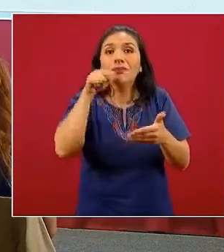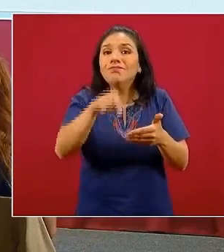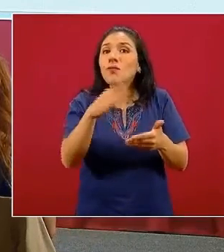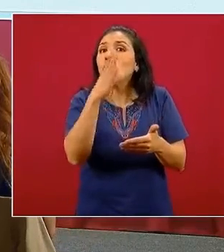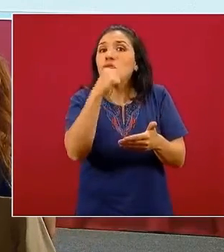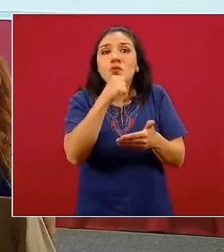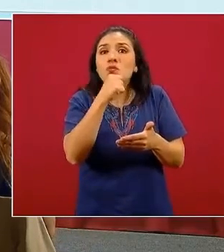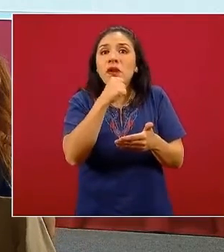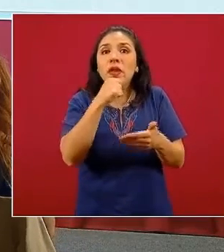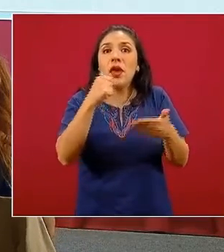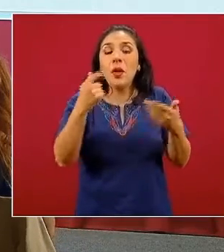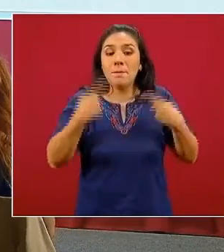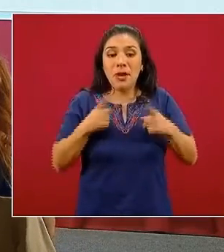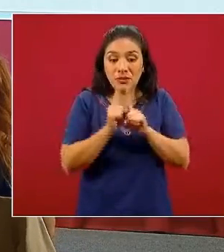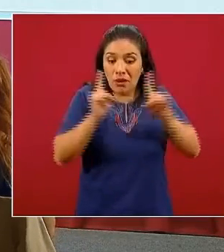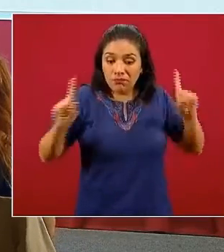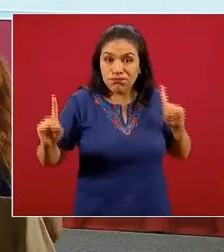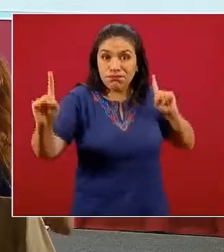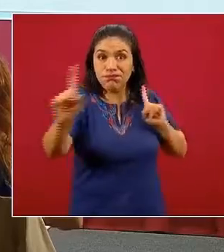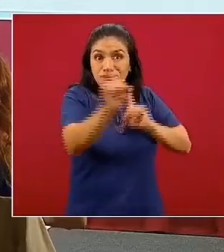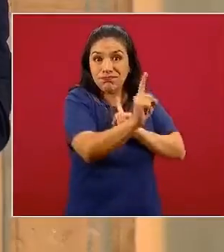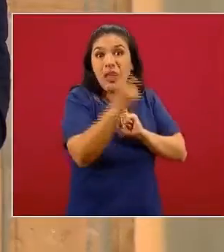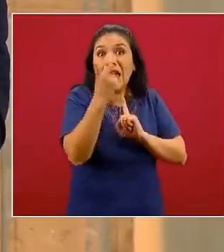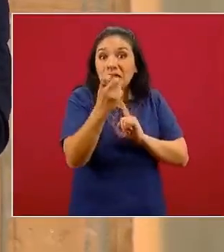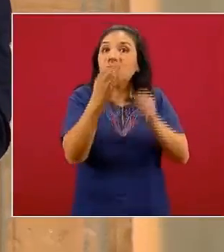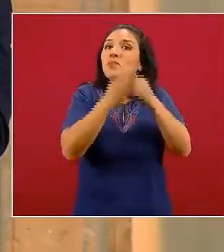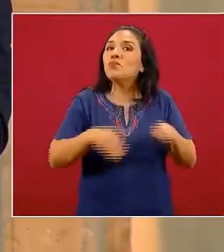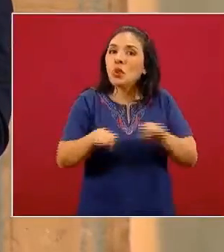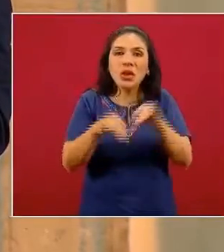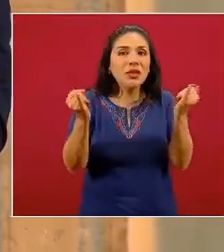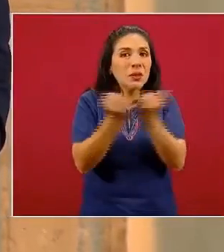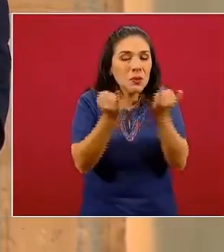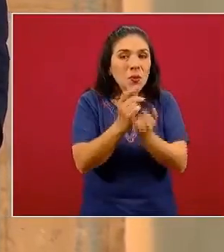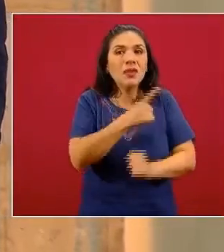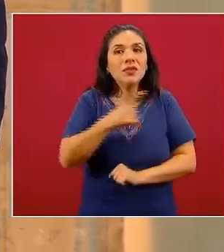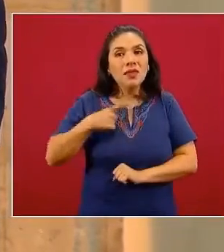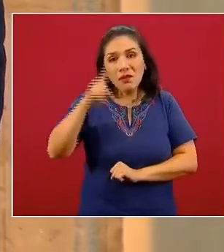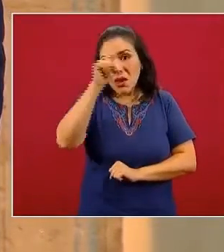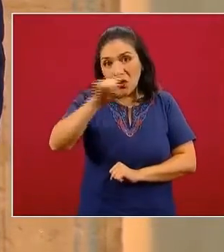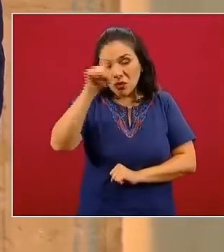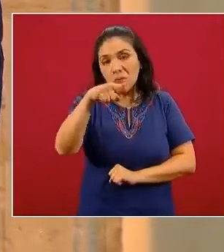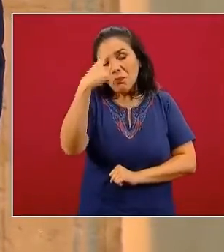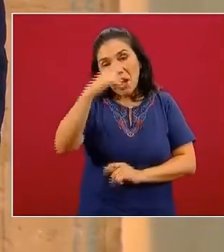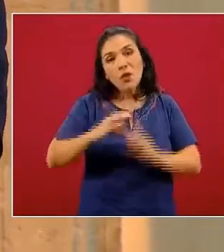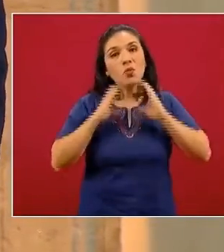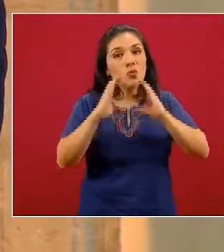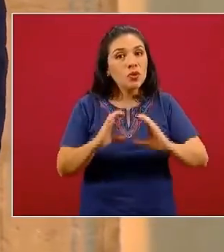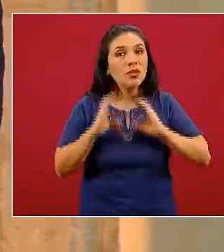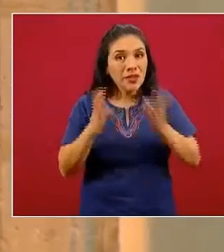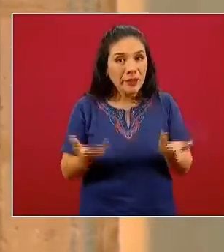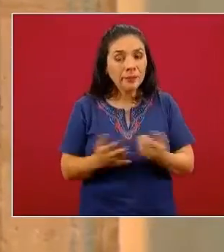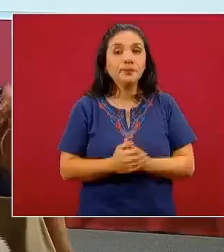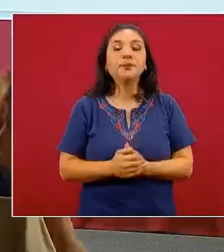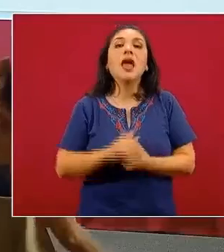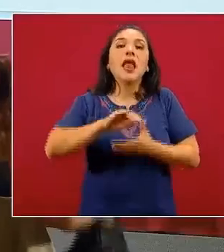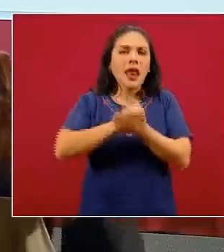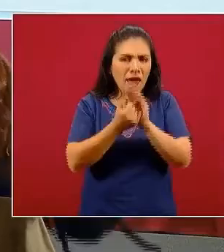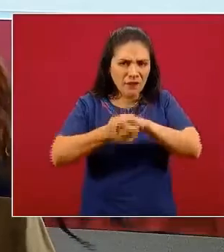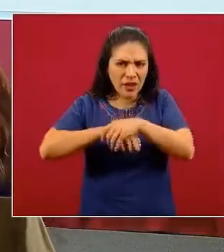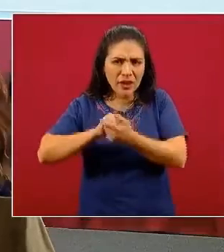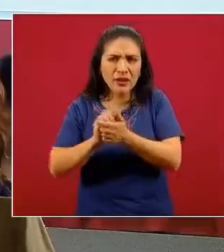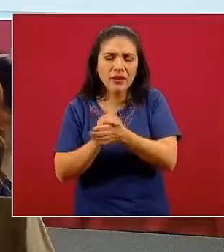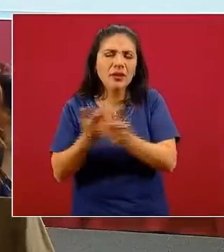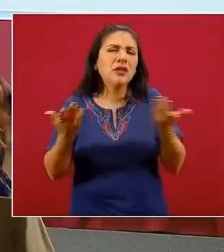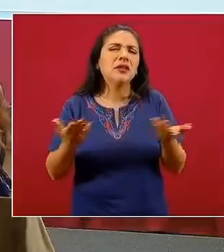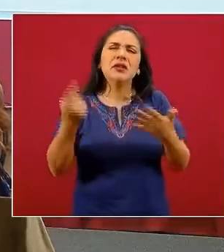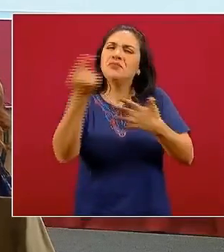puede tener la sana distancia, que es la otra medida importantísima de precaución. Lavado de manos y,